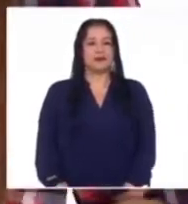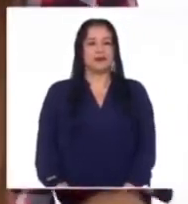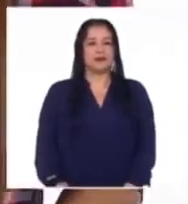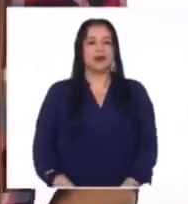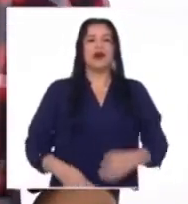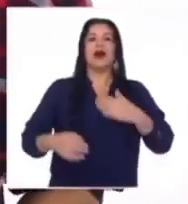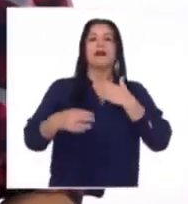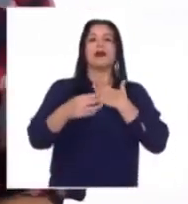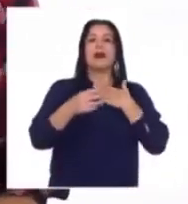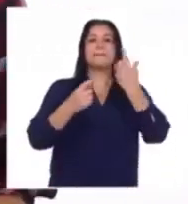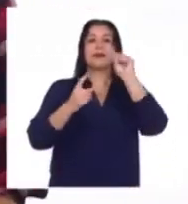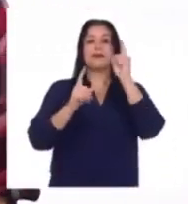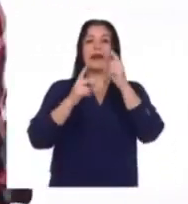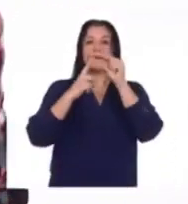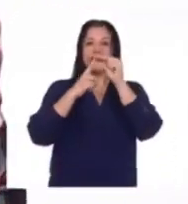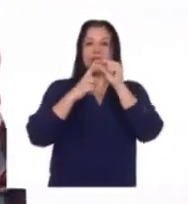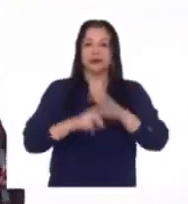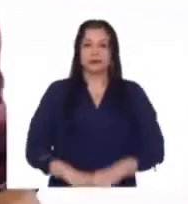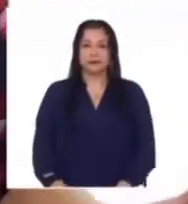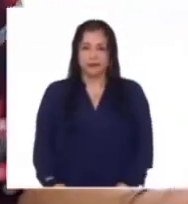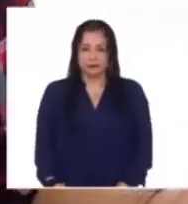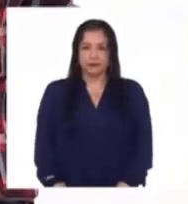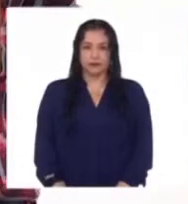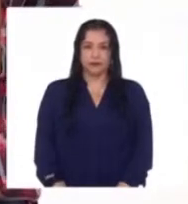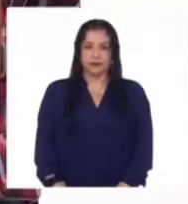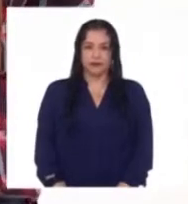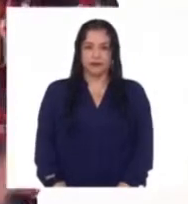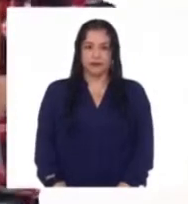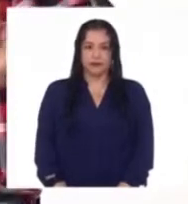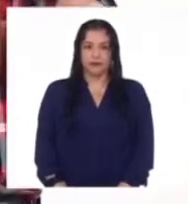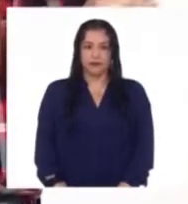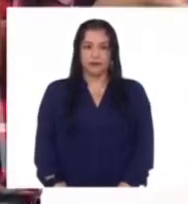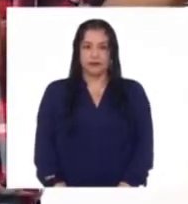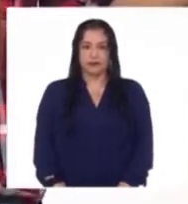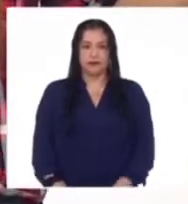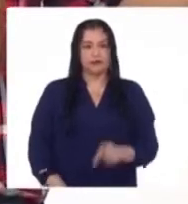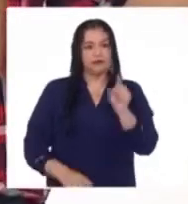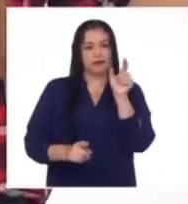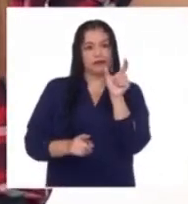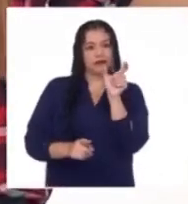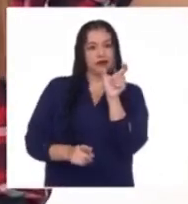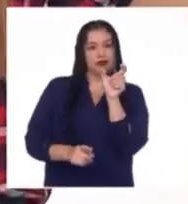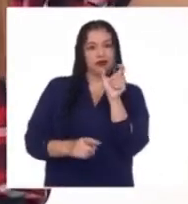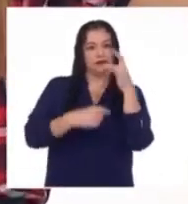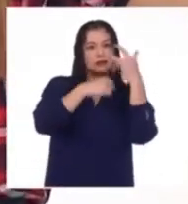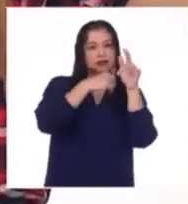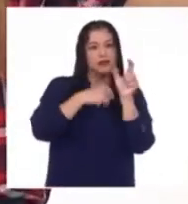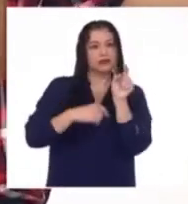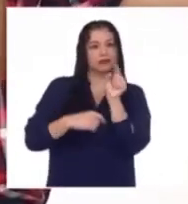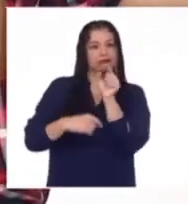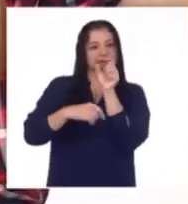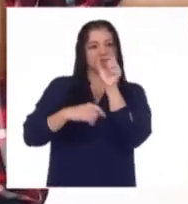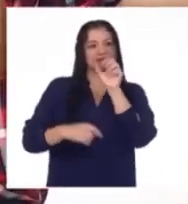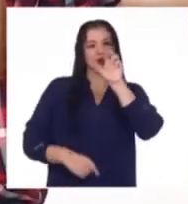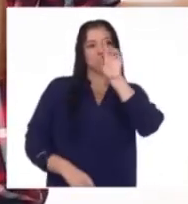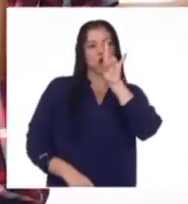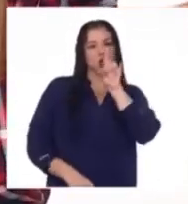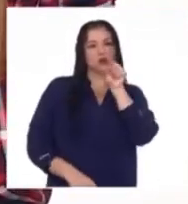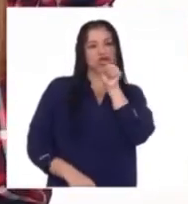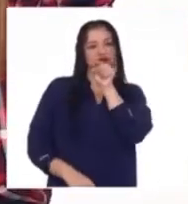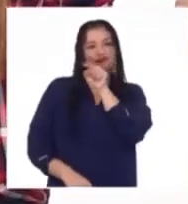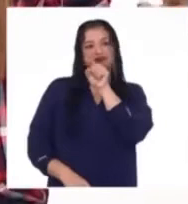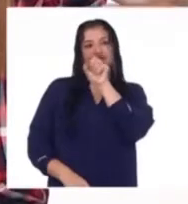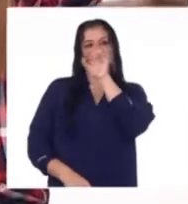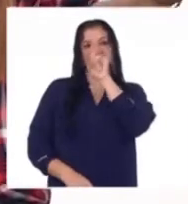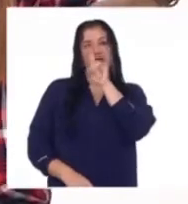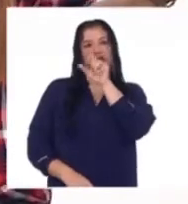Vamos entonces con la primera palabra. A ver, ya apareció la palabra. Muy bien. A